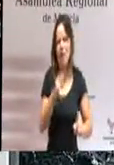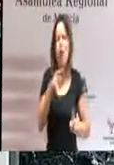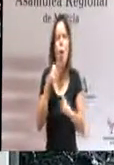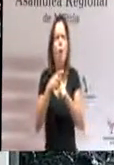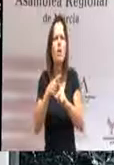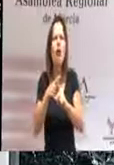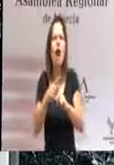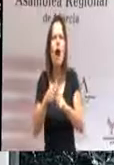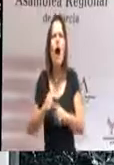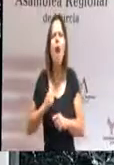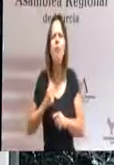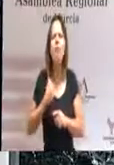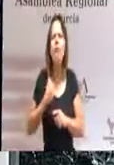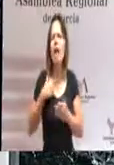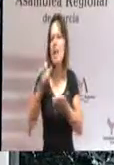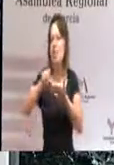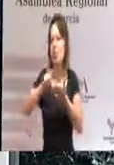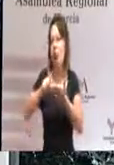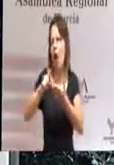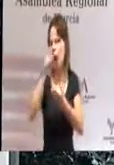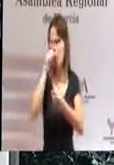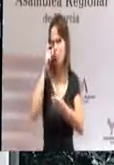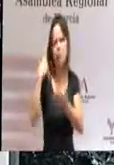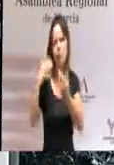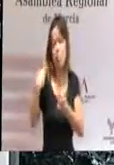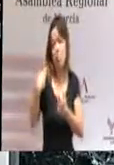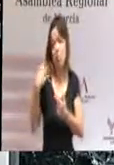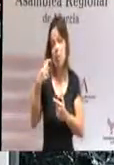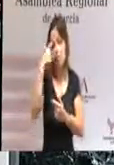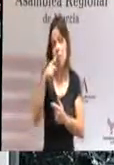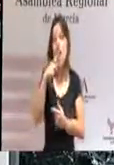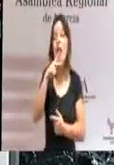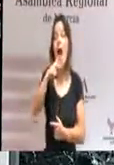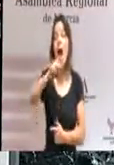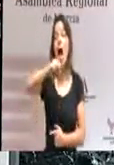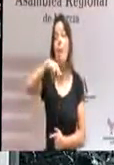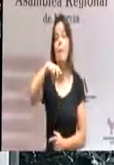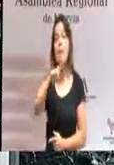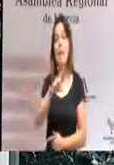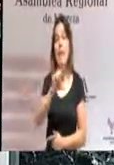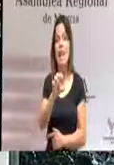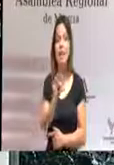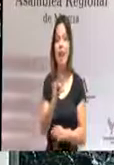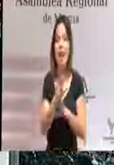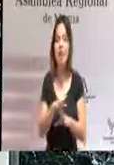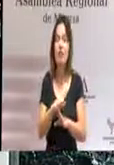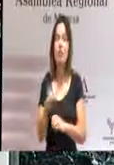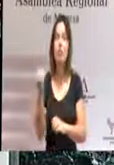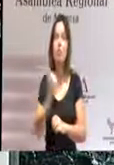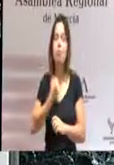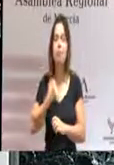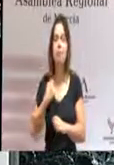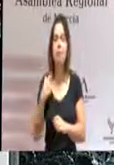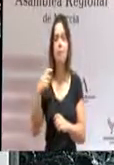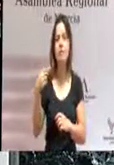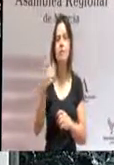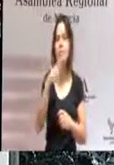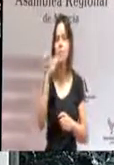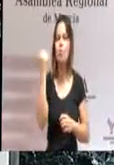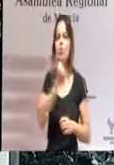utiliza Hamlet y veo que le gustan los clásicos, pues debería saber que Hamlet fue asesinado por los suyos. Repásese